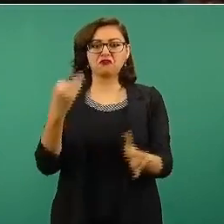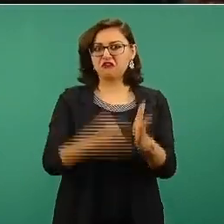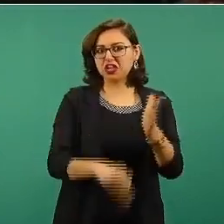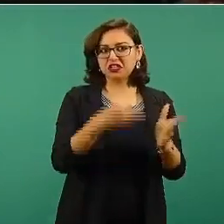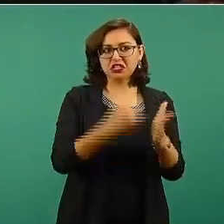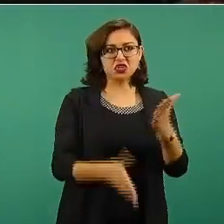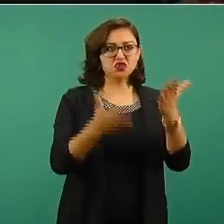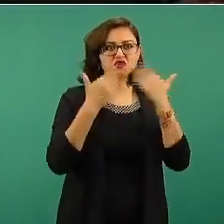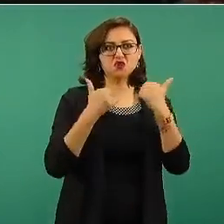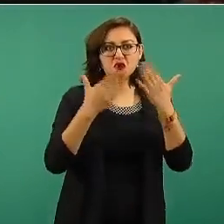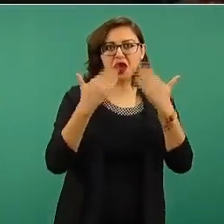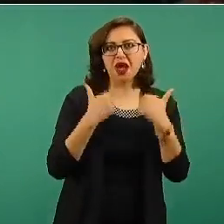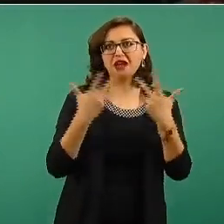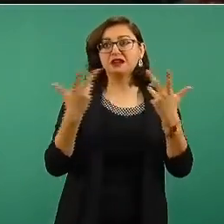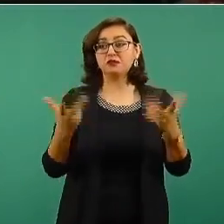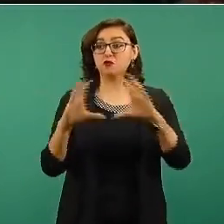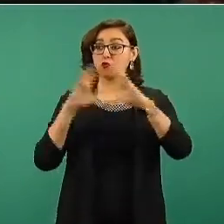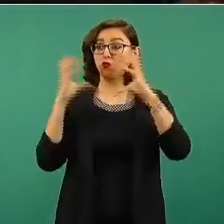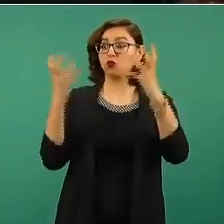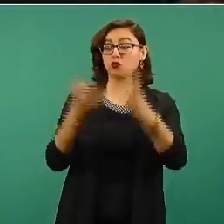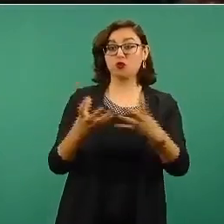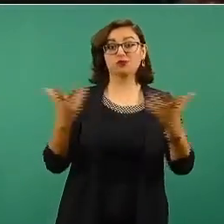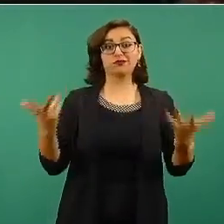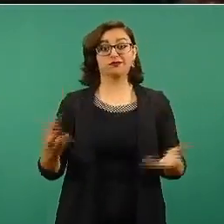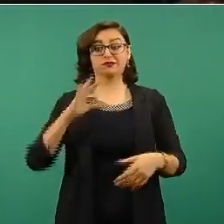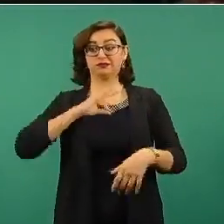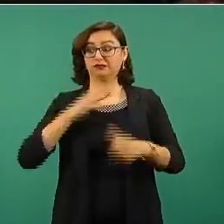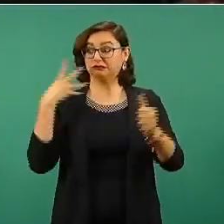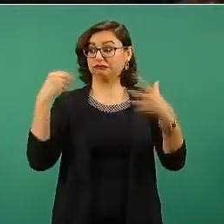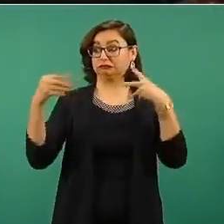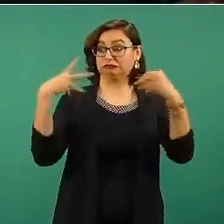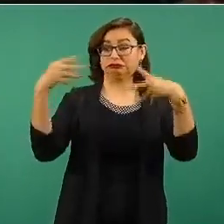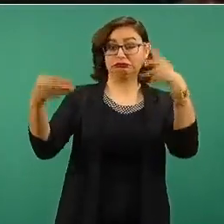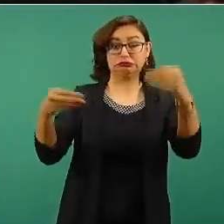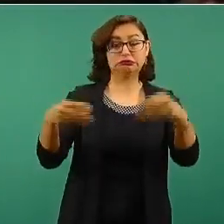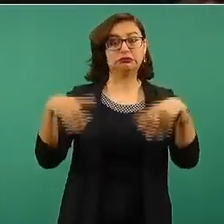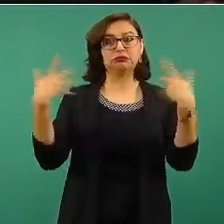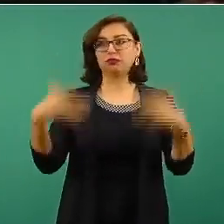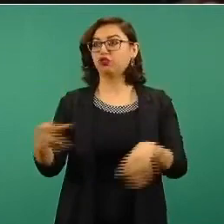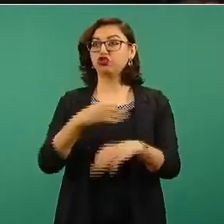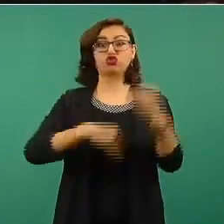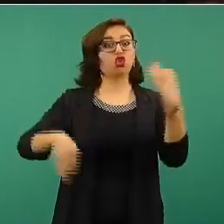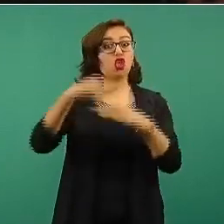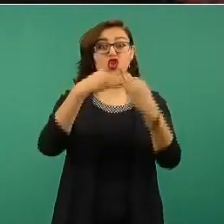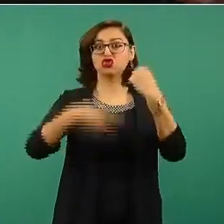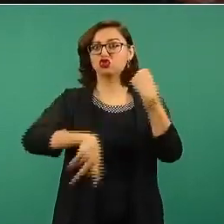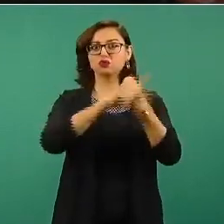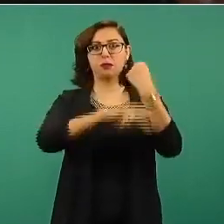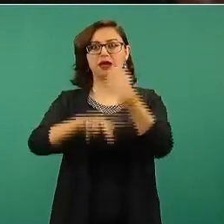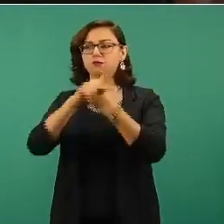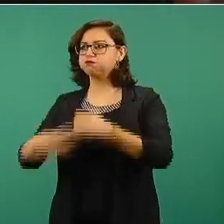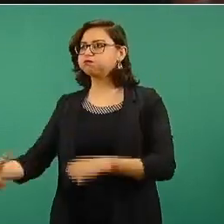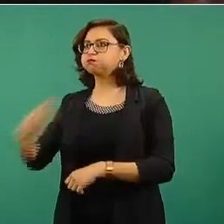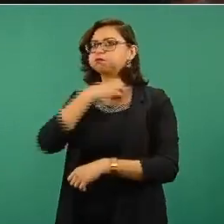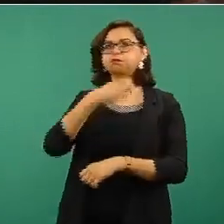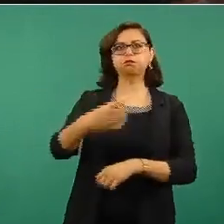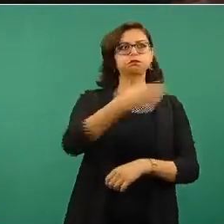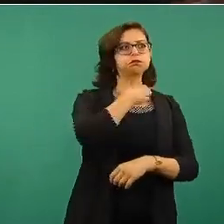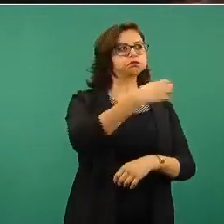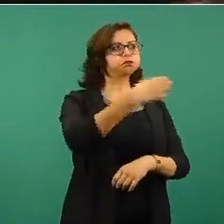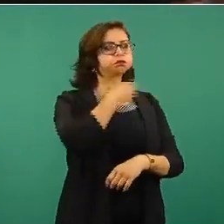hay país que lo resista, ninguno pudo. En México traíamos un déficit de hospitales, se prometieron sus construcciones, eso